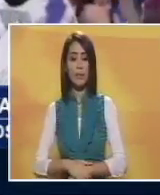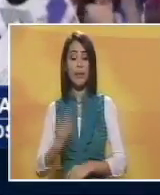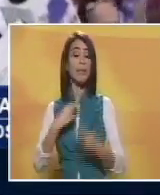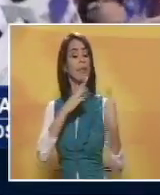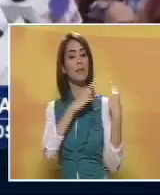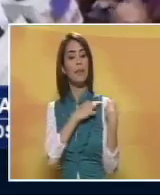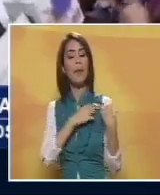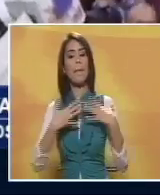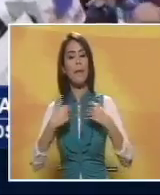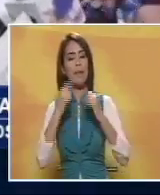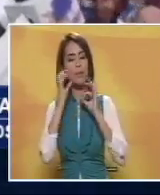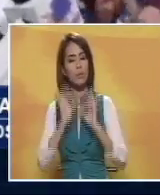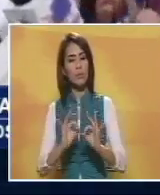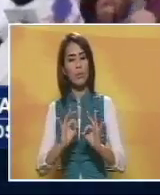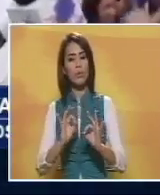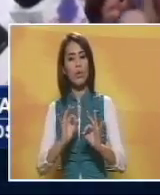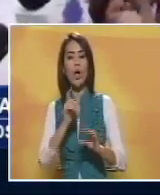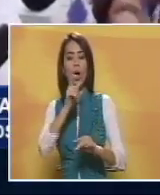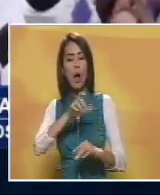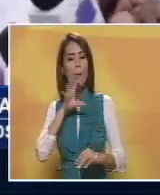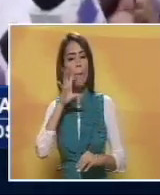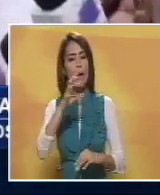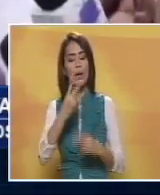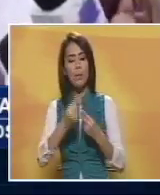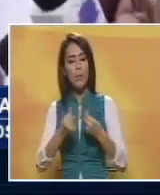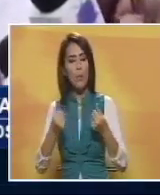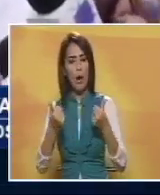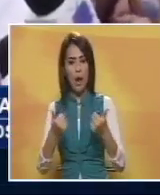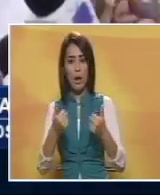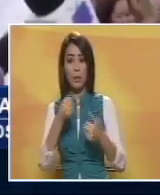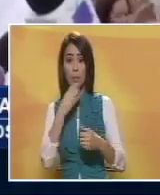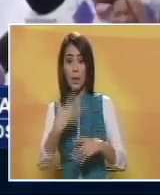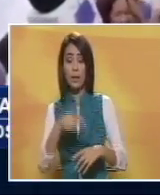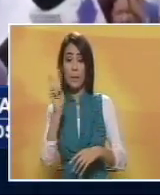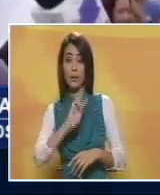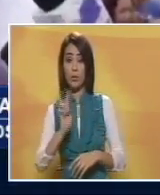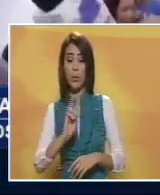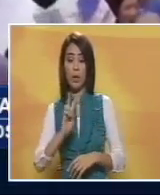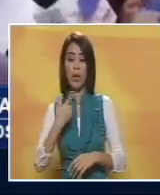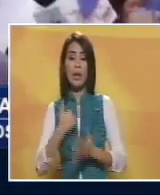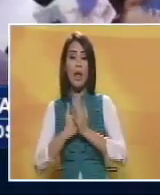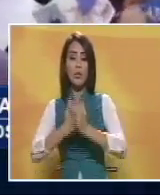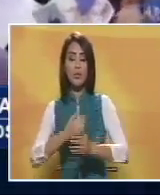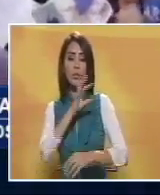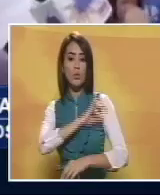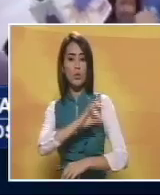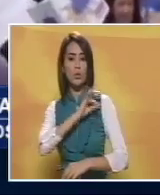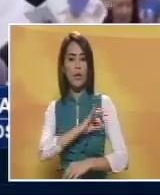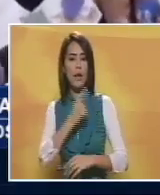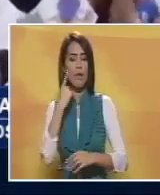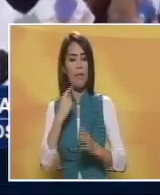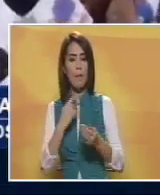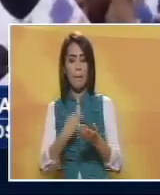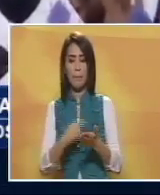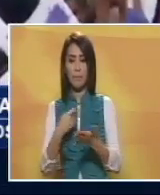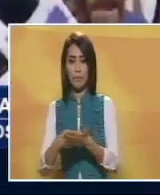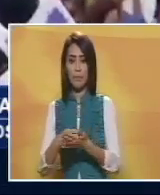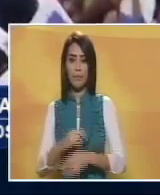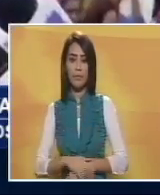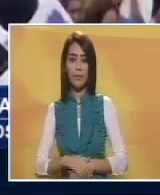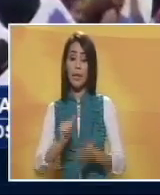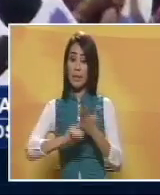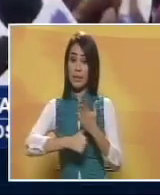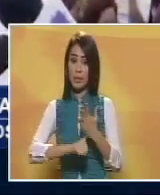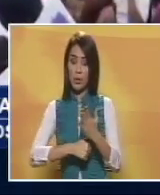por derecho a una nación tan rica en recursos como lo es Venezuela. Consideró que las ayudas sociales deben ser contabilizadas únicamente mediante la